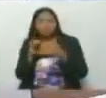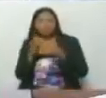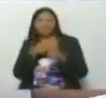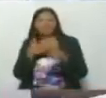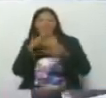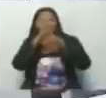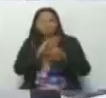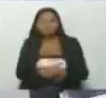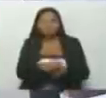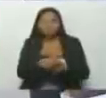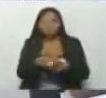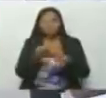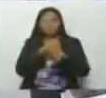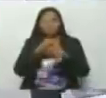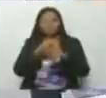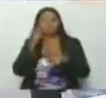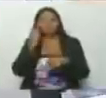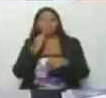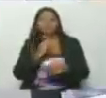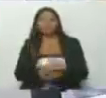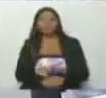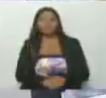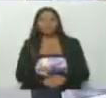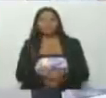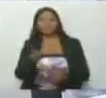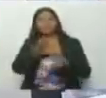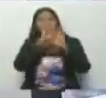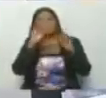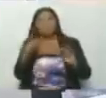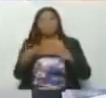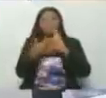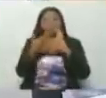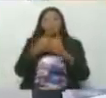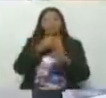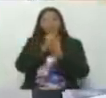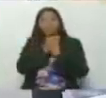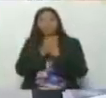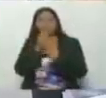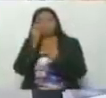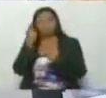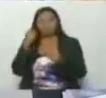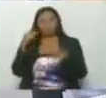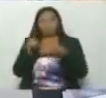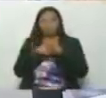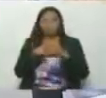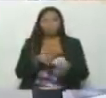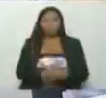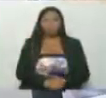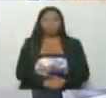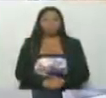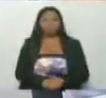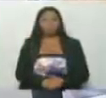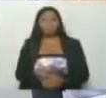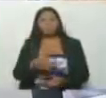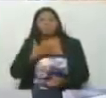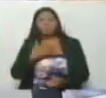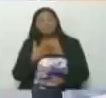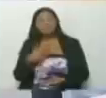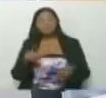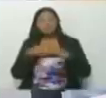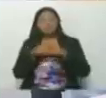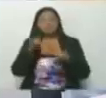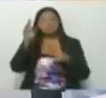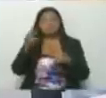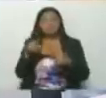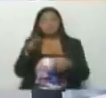bolivariano y lo más lógico era impactar a los trabajadores sobre todo por la parte más sensible de su cotidianidad que son